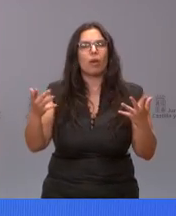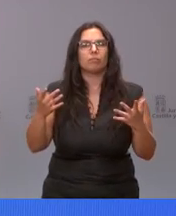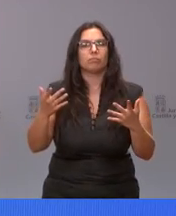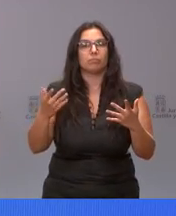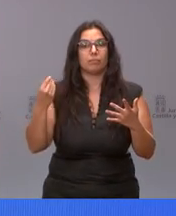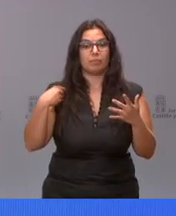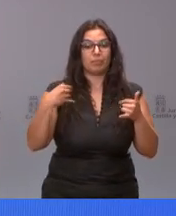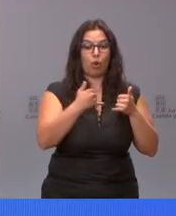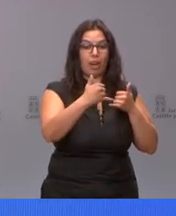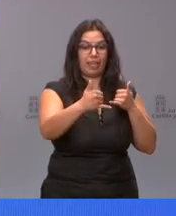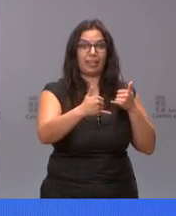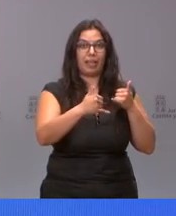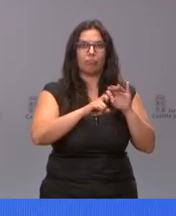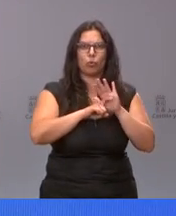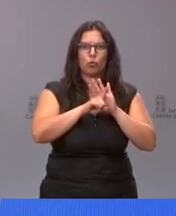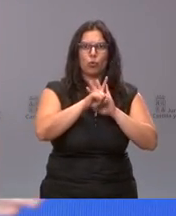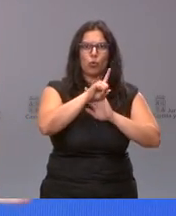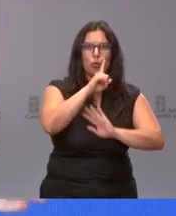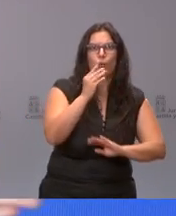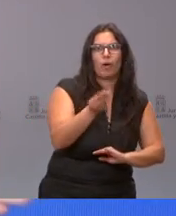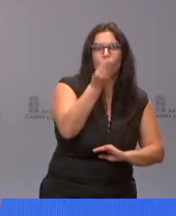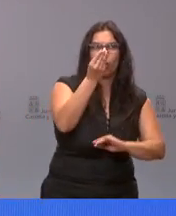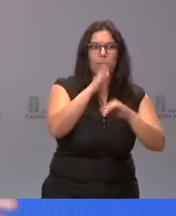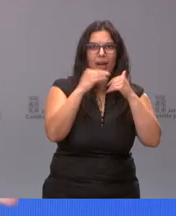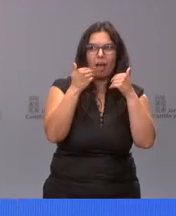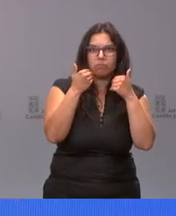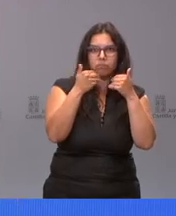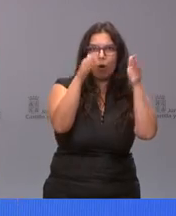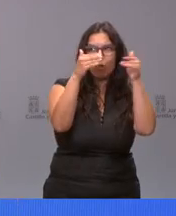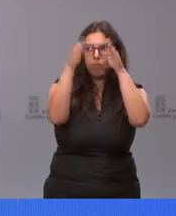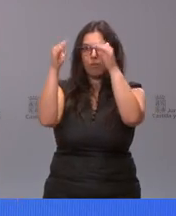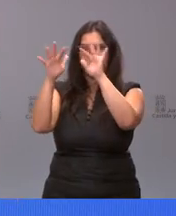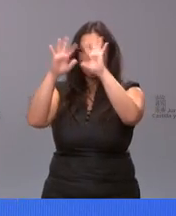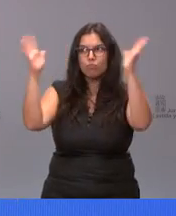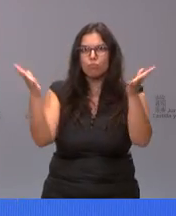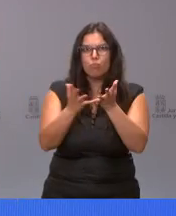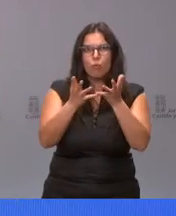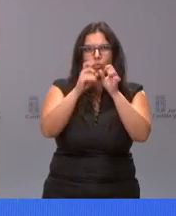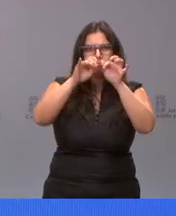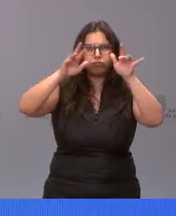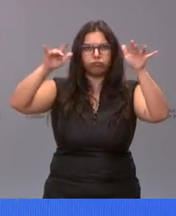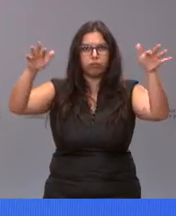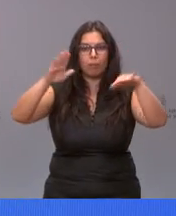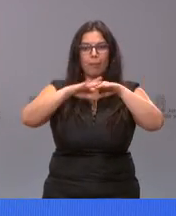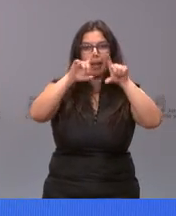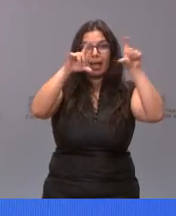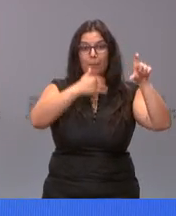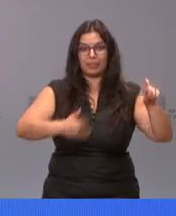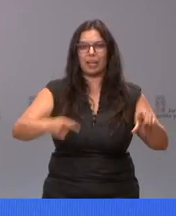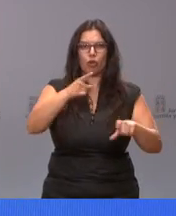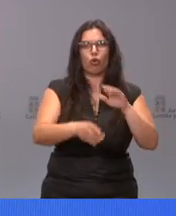la línea marcada ascendente de abrir las puertas al mundo para los empresarios, para nuestras